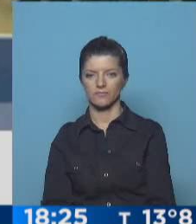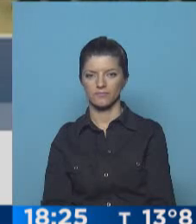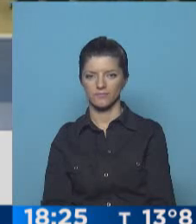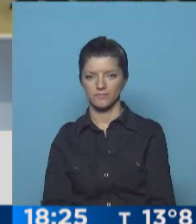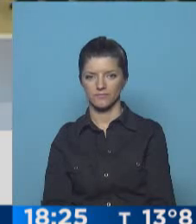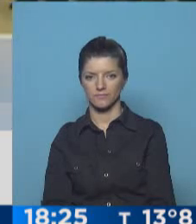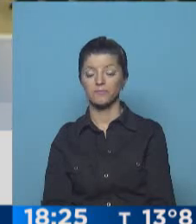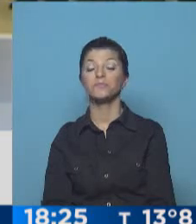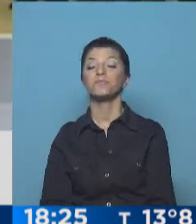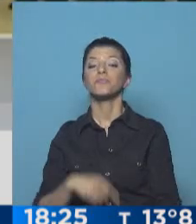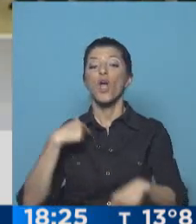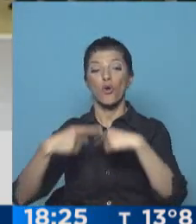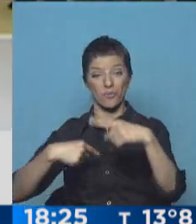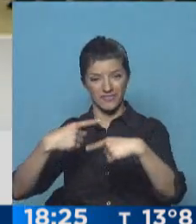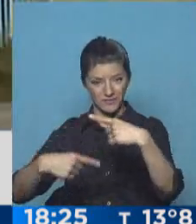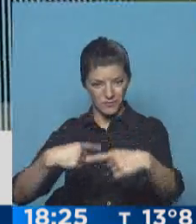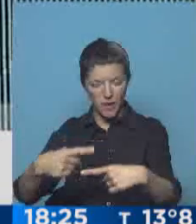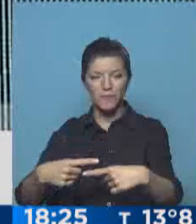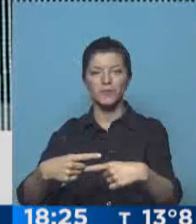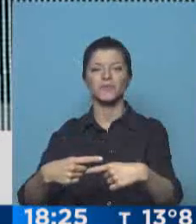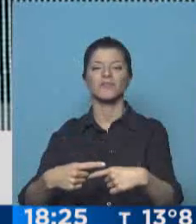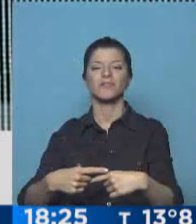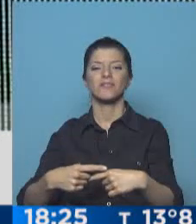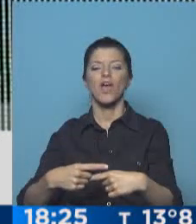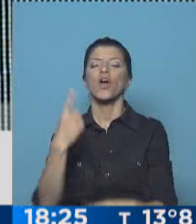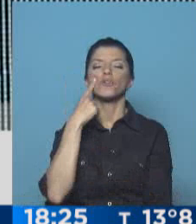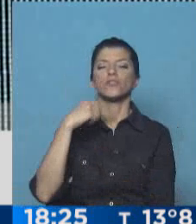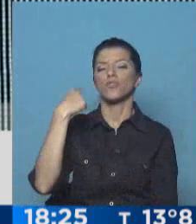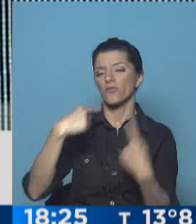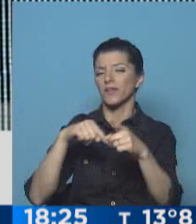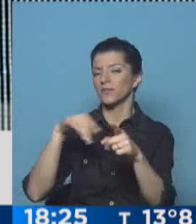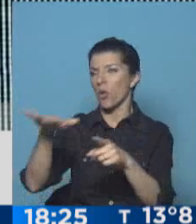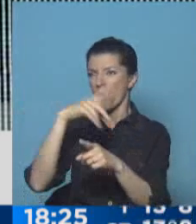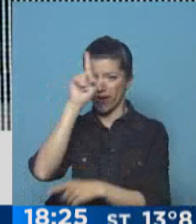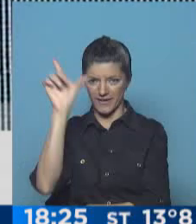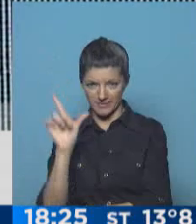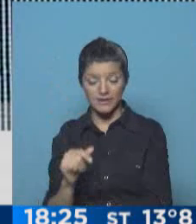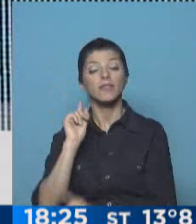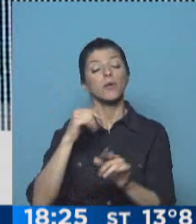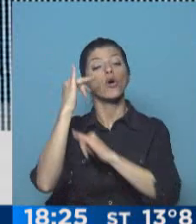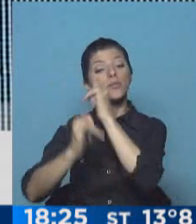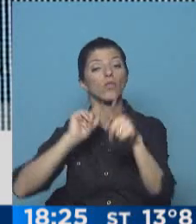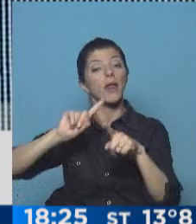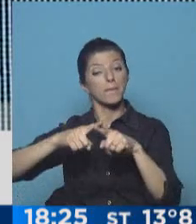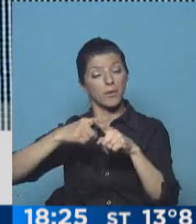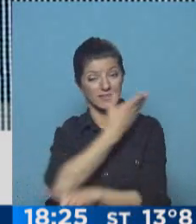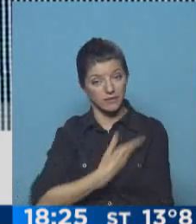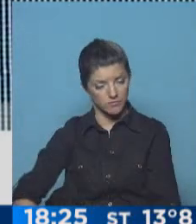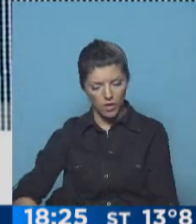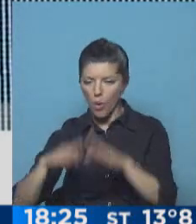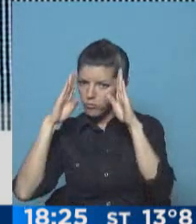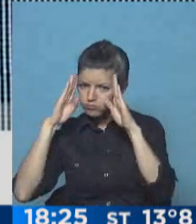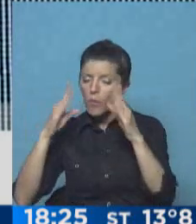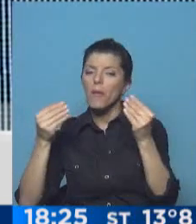Y seguimos entonces recorriendo distintos puntos de la patria, diciéndoles también que las políticas de Estado se fijan para que justamente